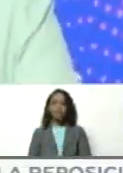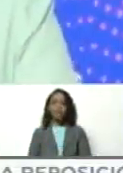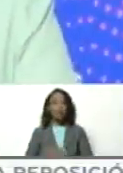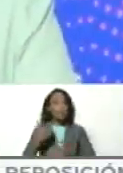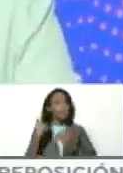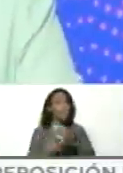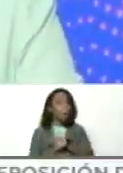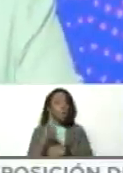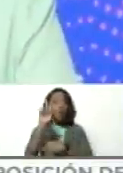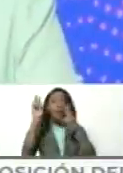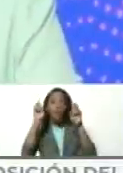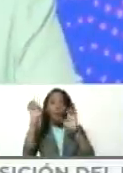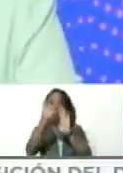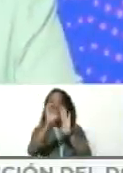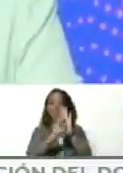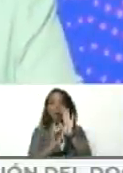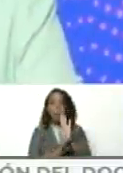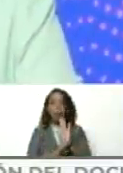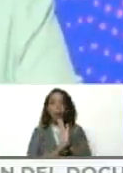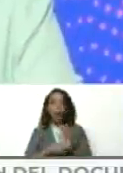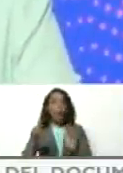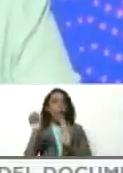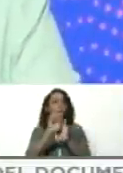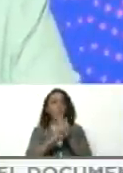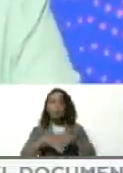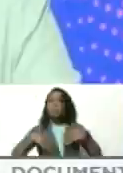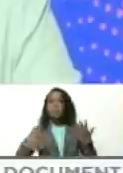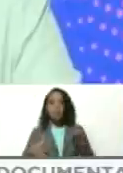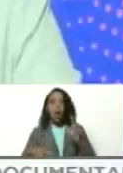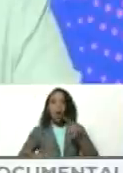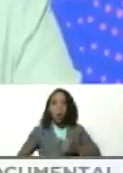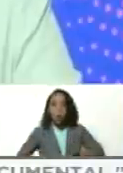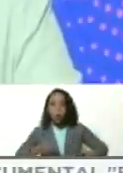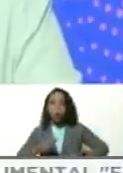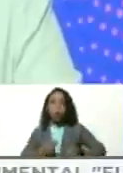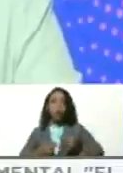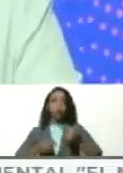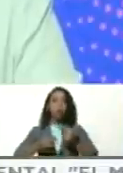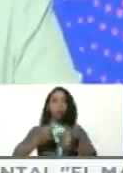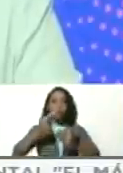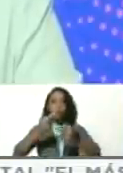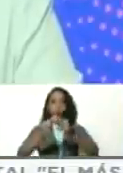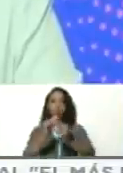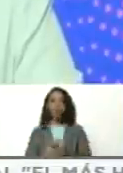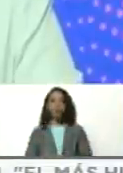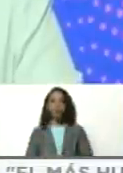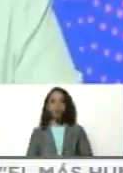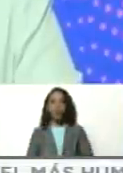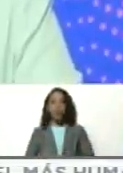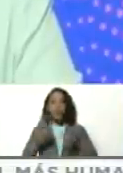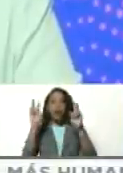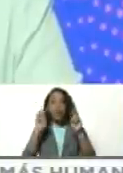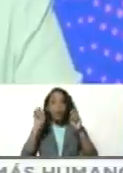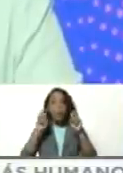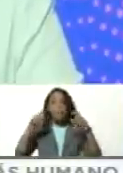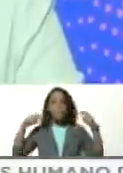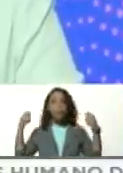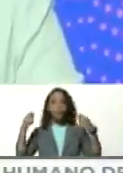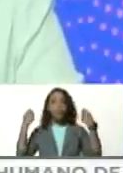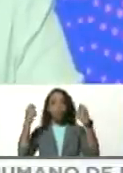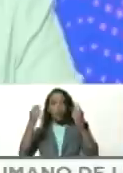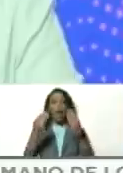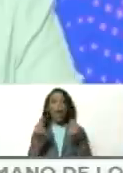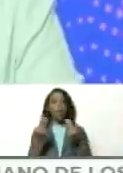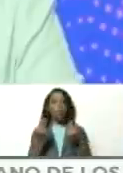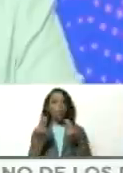Vamos a una nueva etapa, la etapa constructiva de la nueva prosperidad